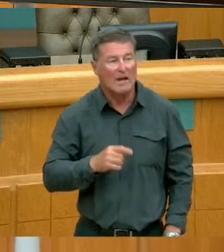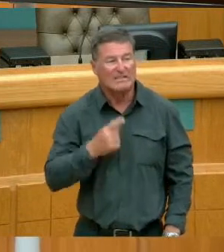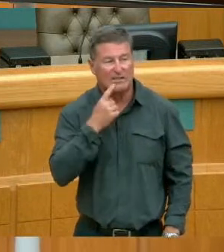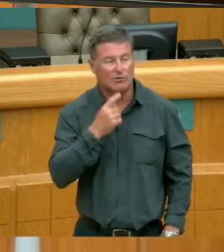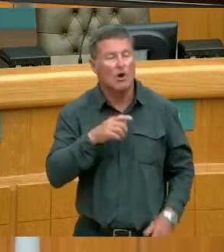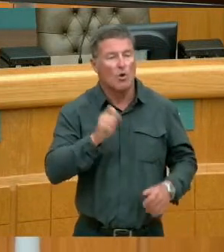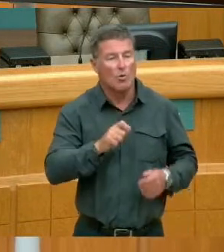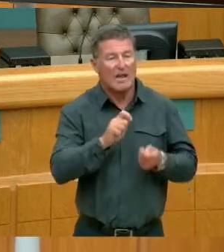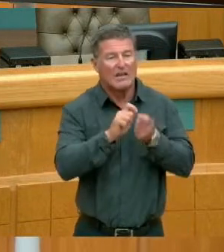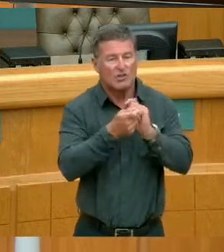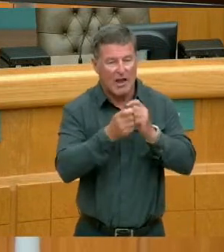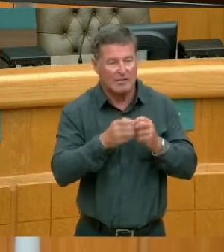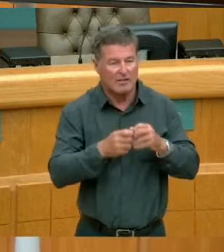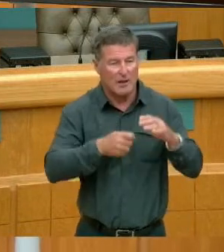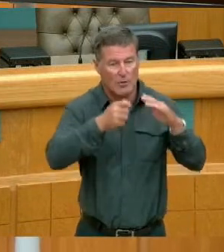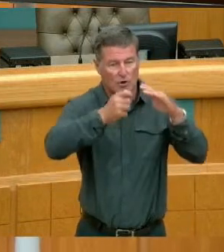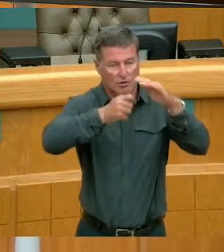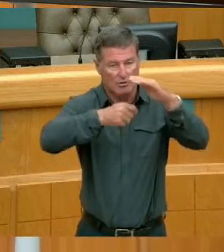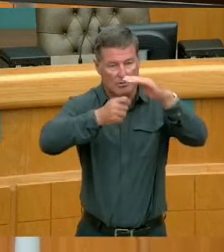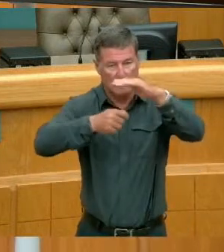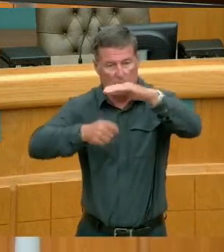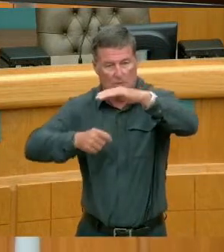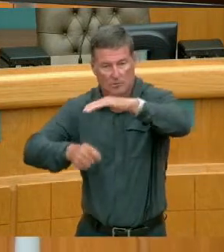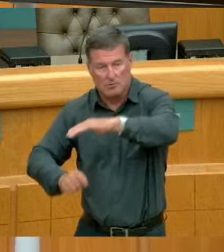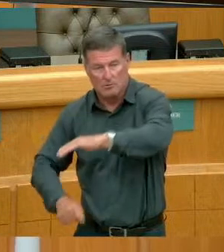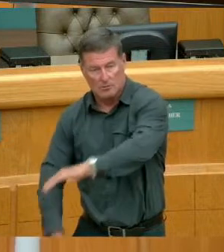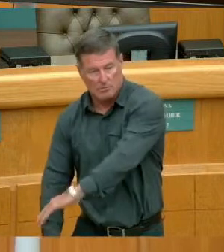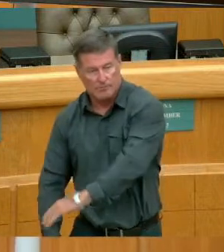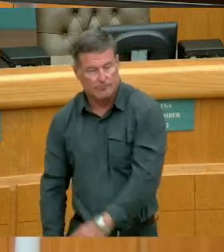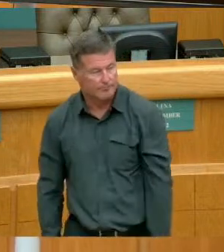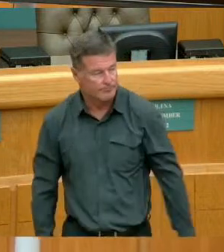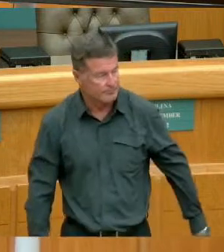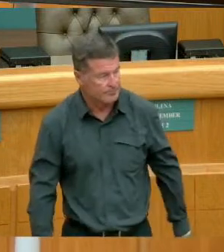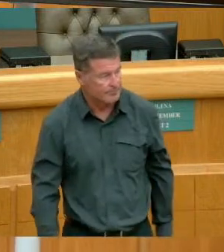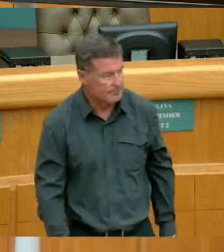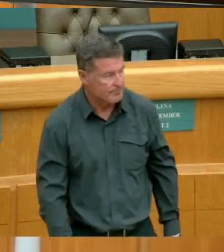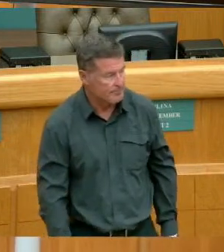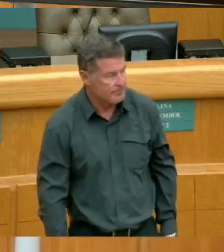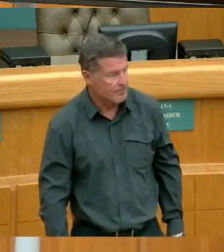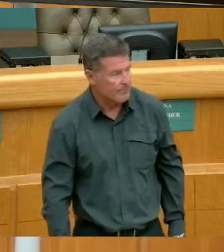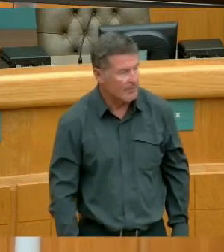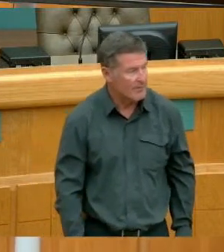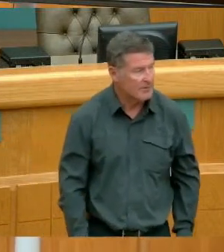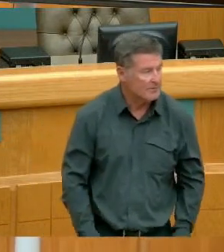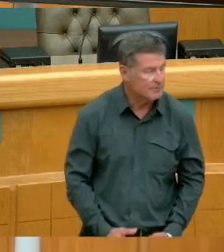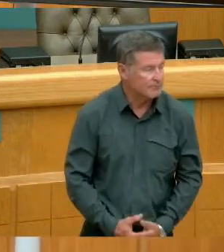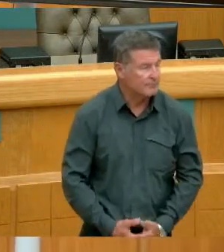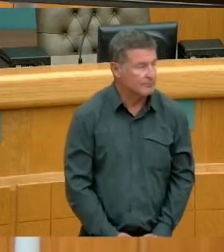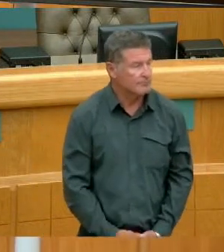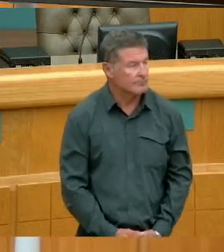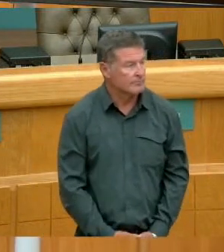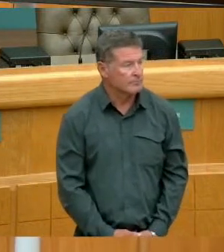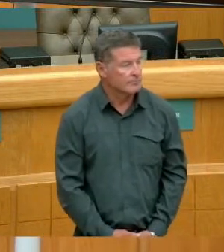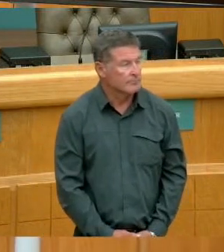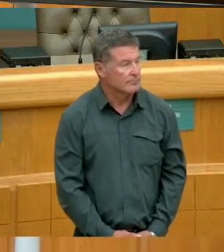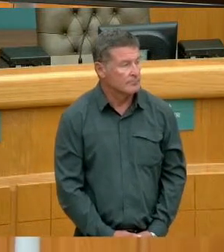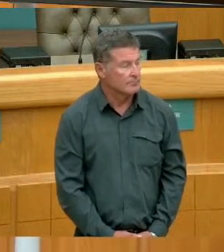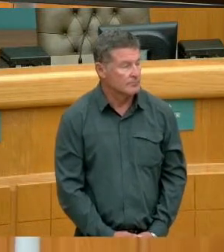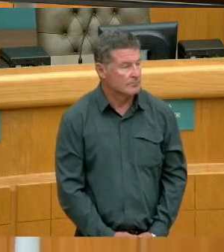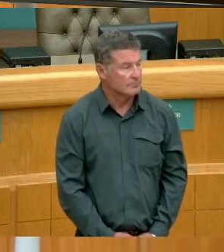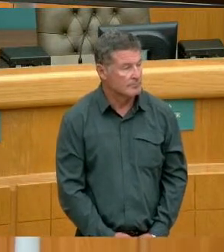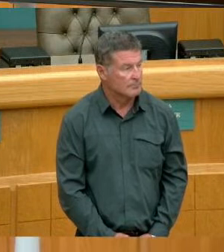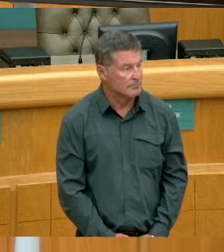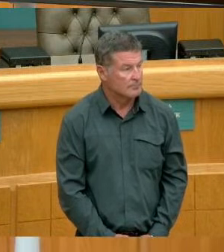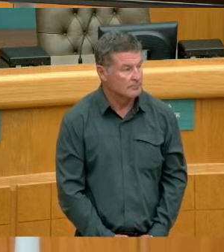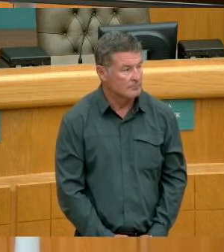Para informar de la comunidad hispana, 8 parques de la ciudad también van a estar cerrados durante el fin de semana para evitar multitudes. Los cierres van a estar vigentes